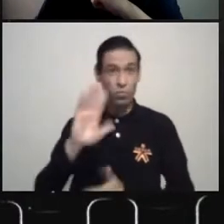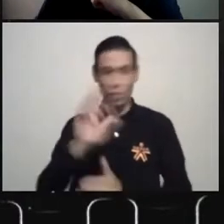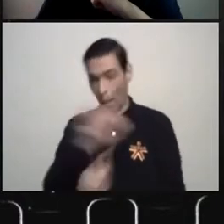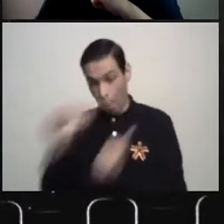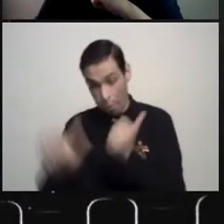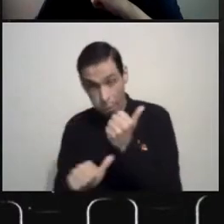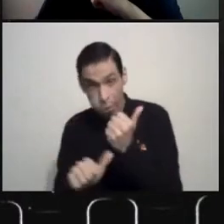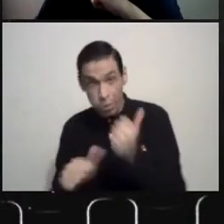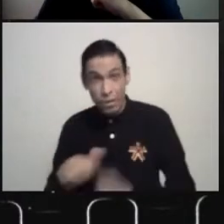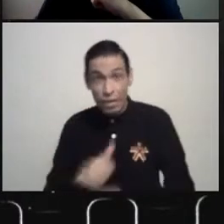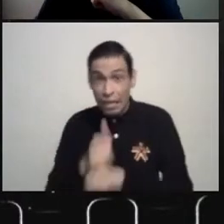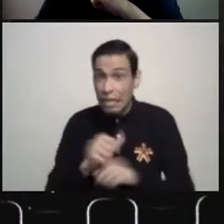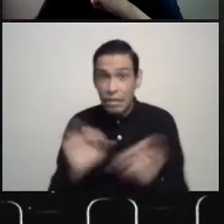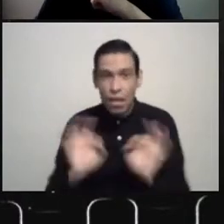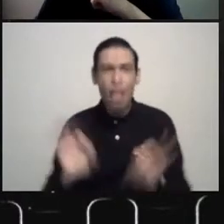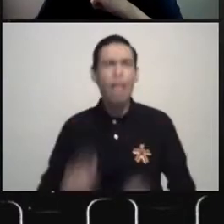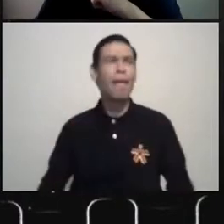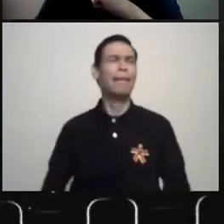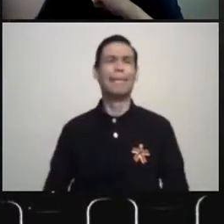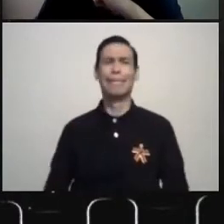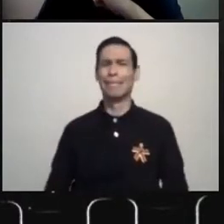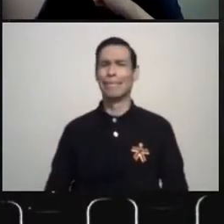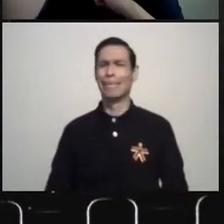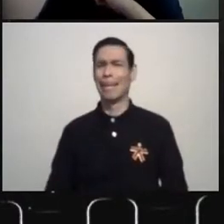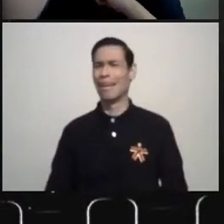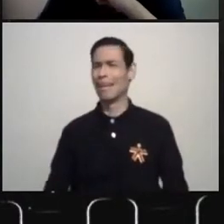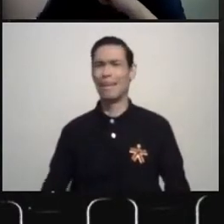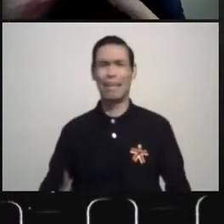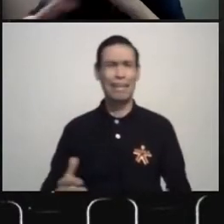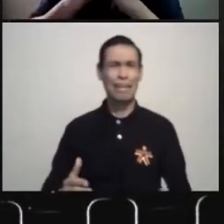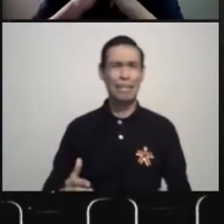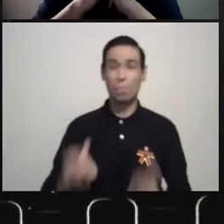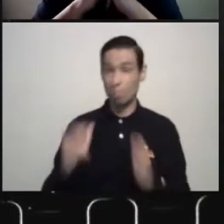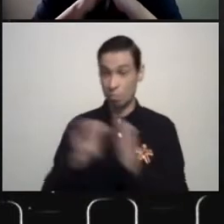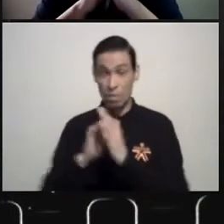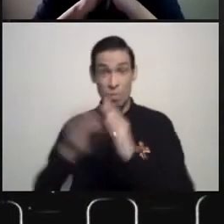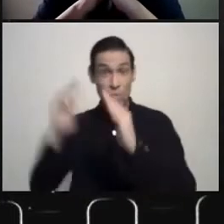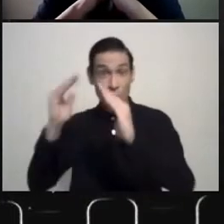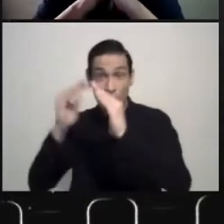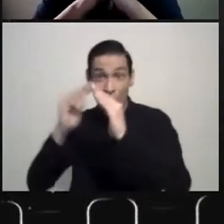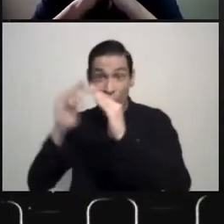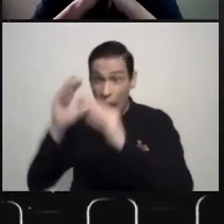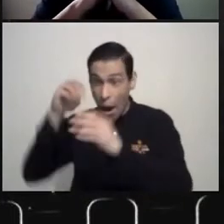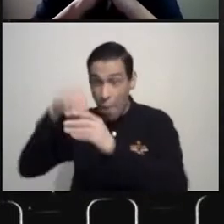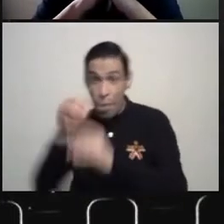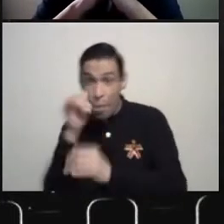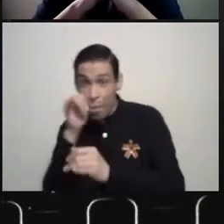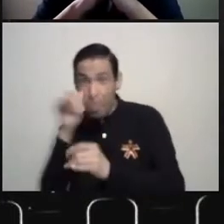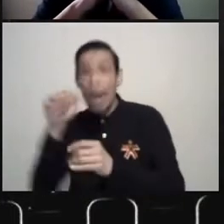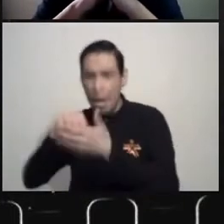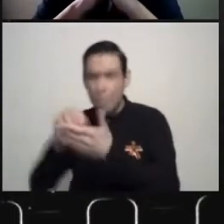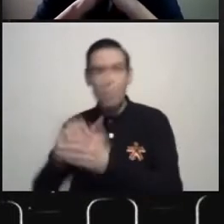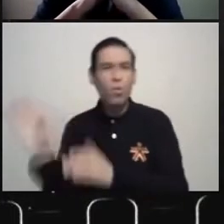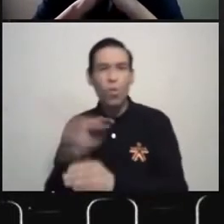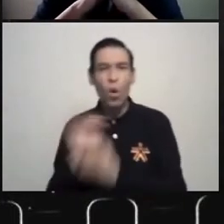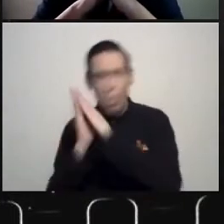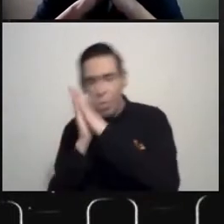donde rodábamos dormían los actores, yo me levantaba con mi esposa a hacer el desayuno para todo el